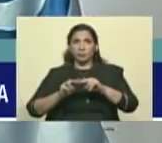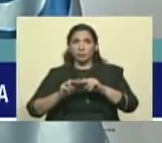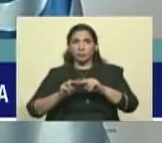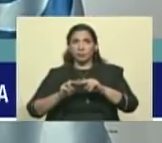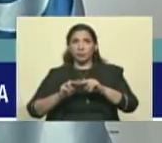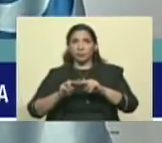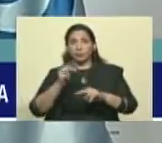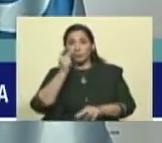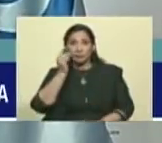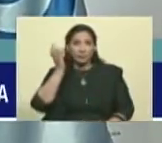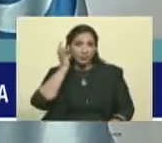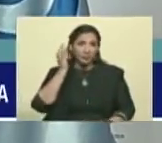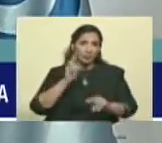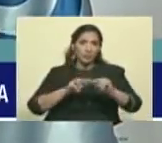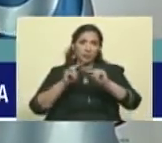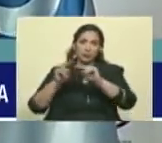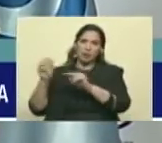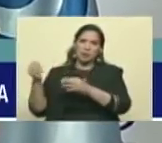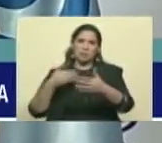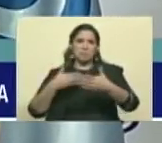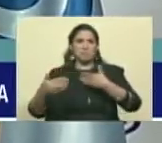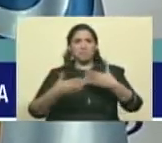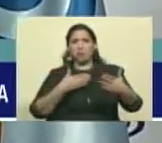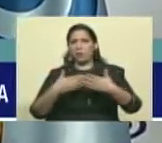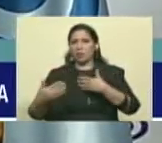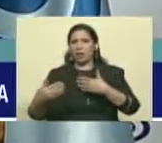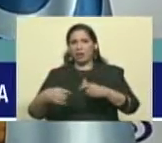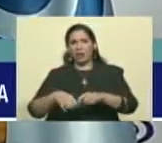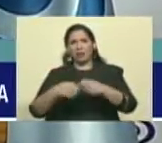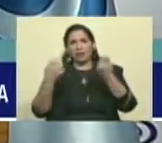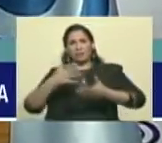o niñas, sin importar la destrucción a su familia.